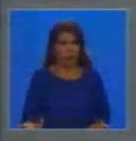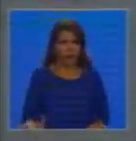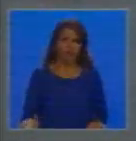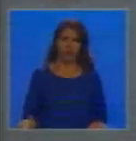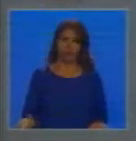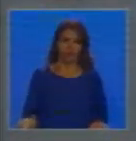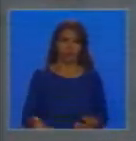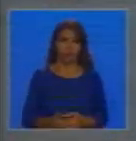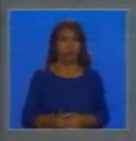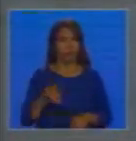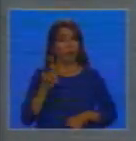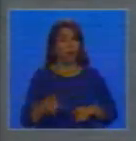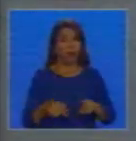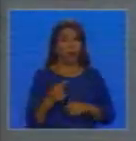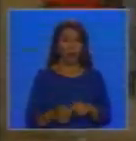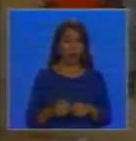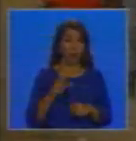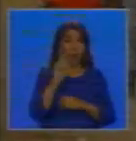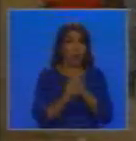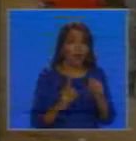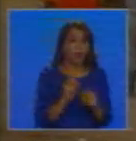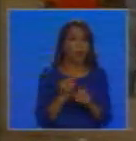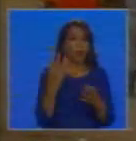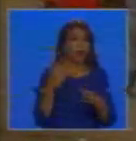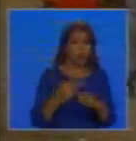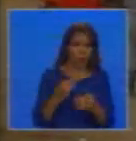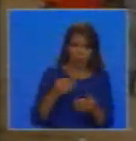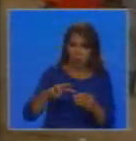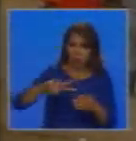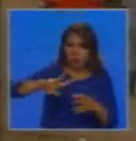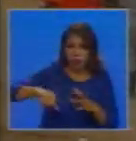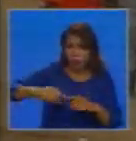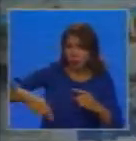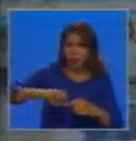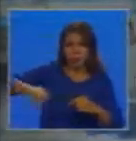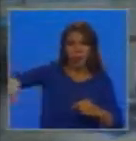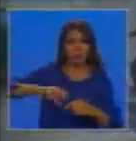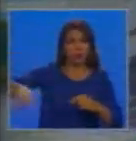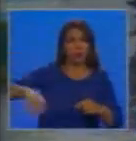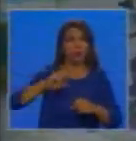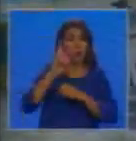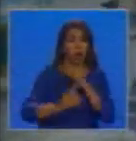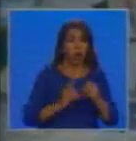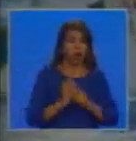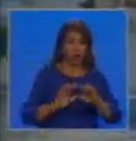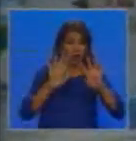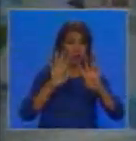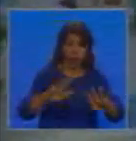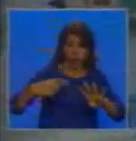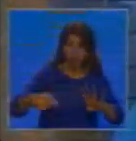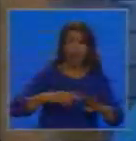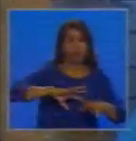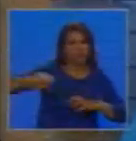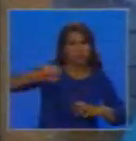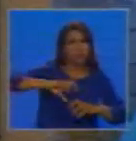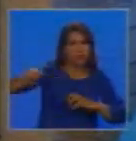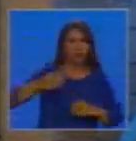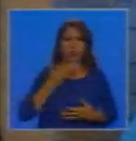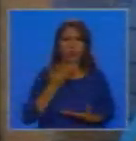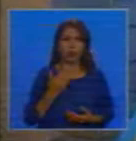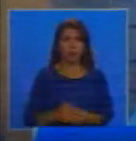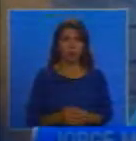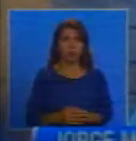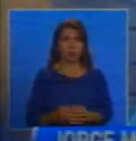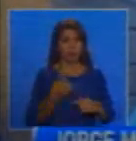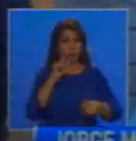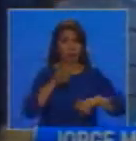han llevado hasta 9 motores por año. Don Líder cuenta lo que conoce del accionar de los delincuentes en el mar. Algunos han desaparecido.